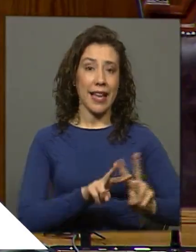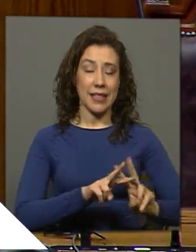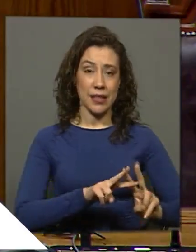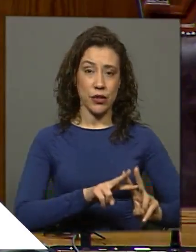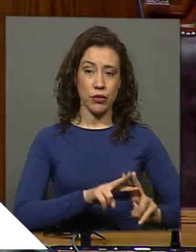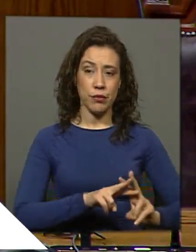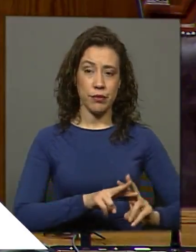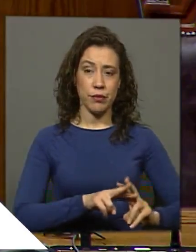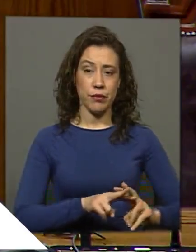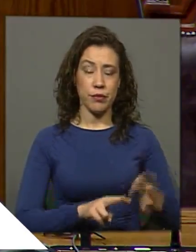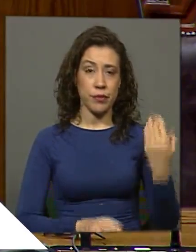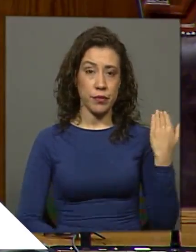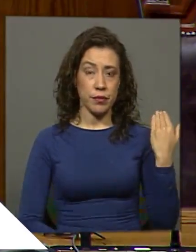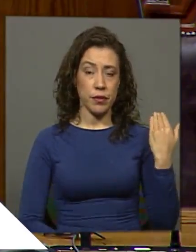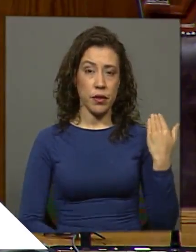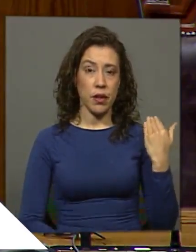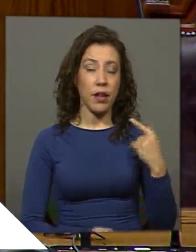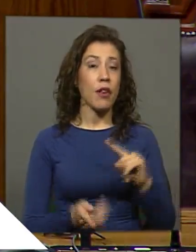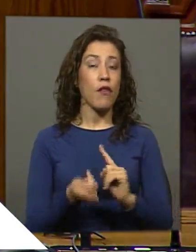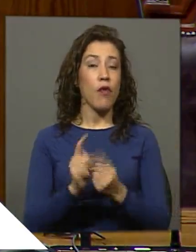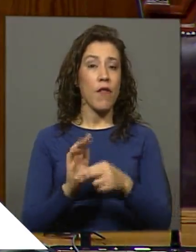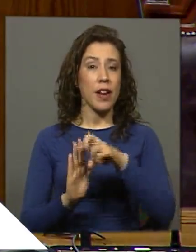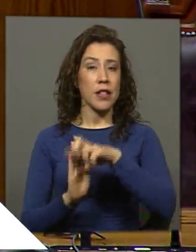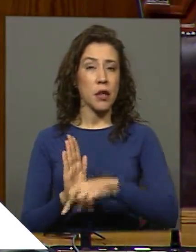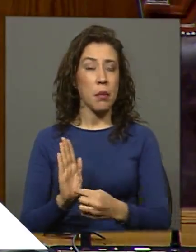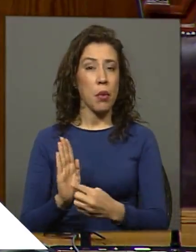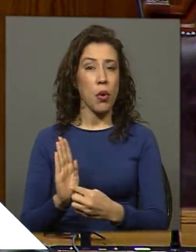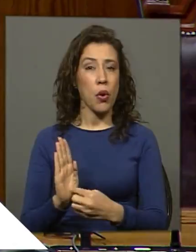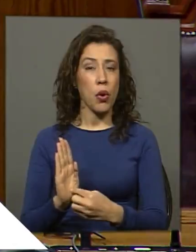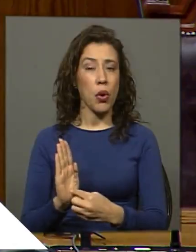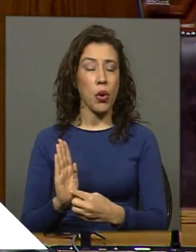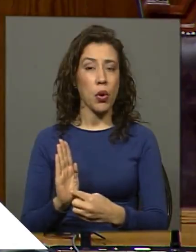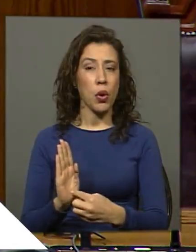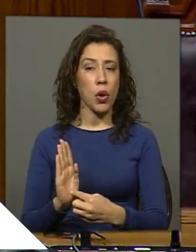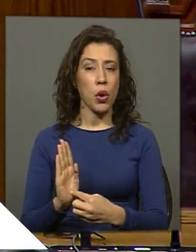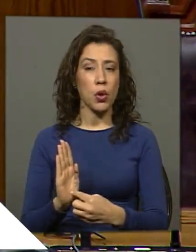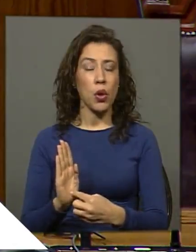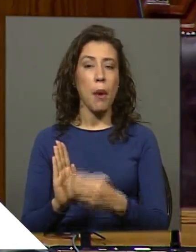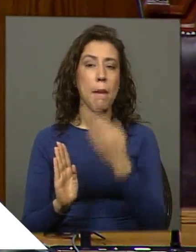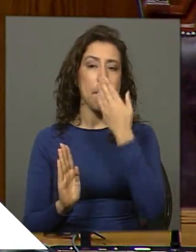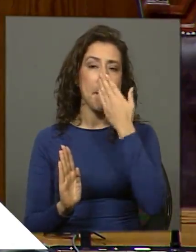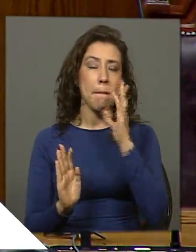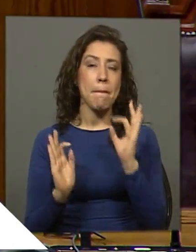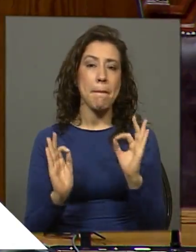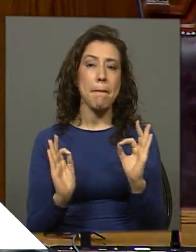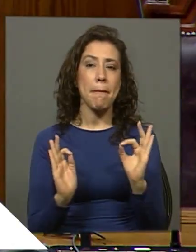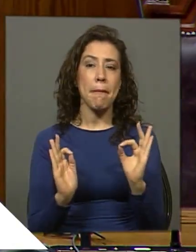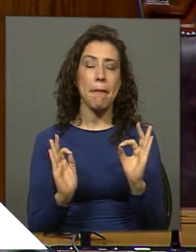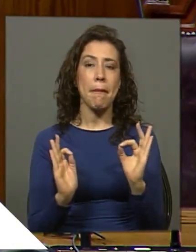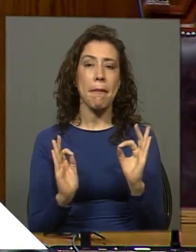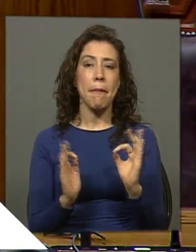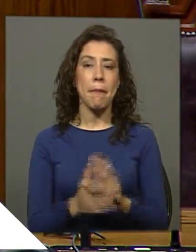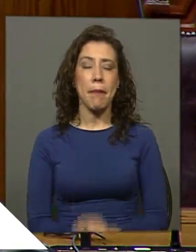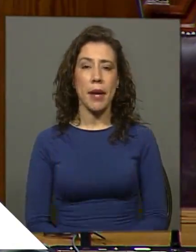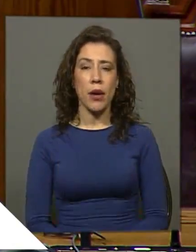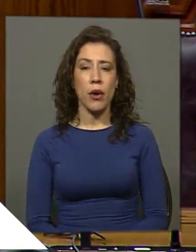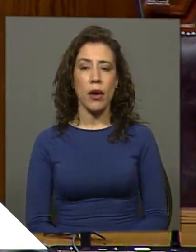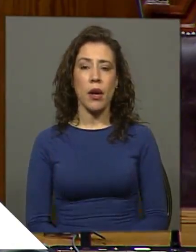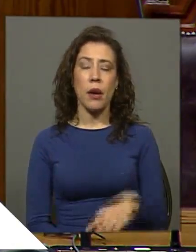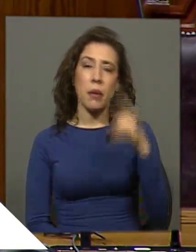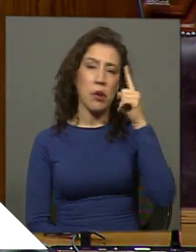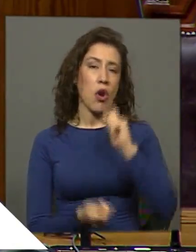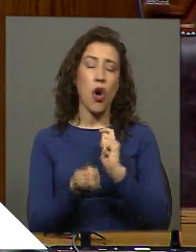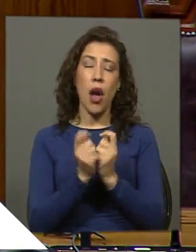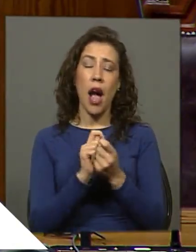y que hacen de este proyecto un proyecto que mejora en el margen pero no cambia